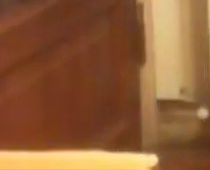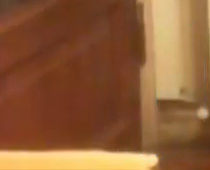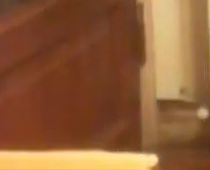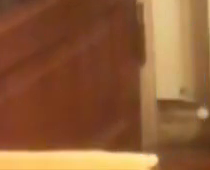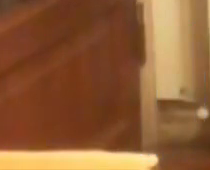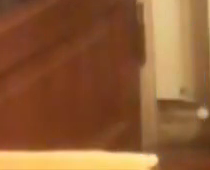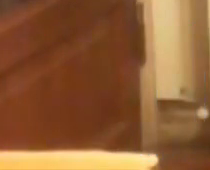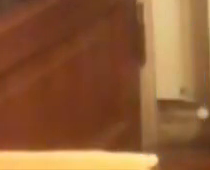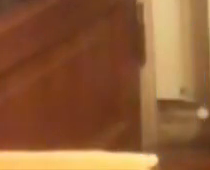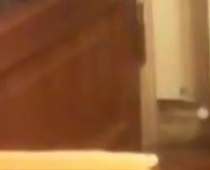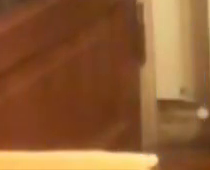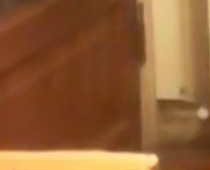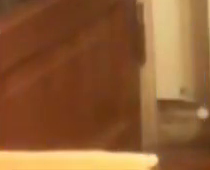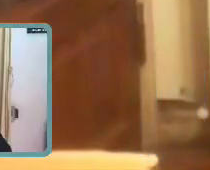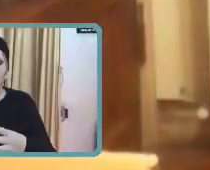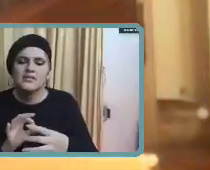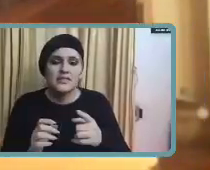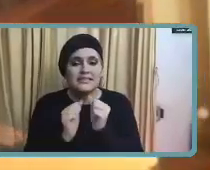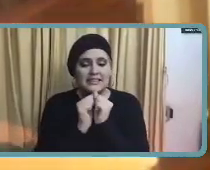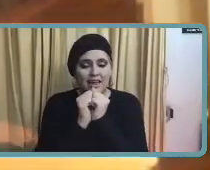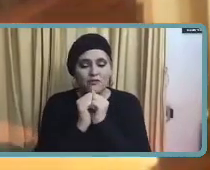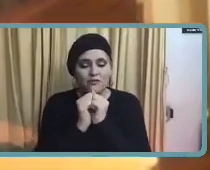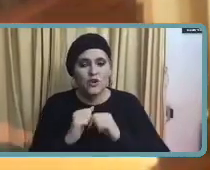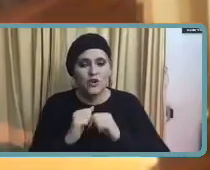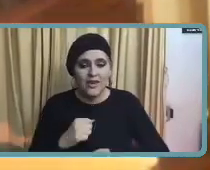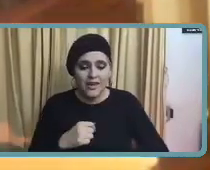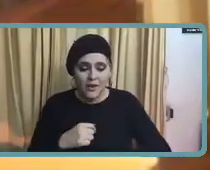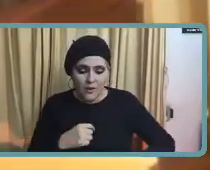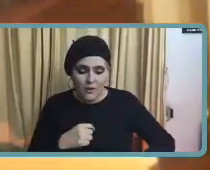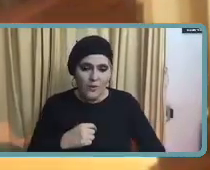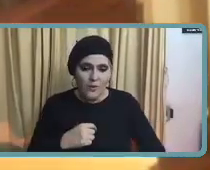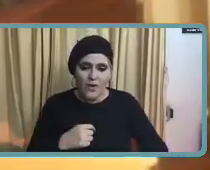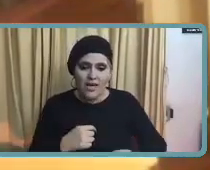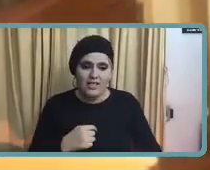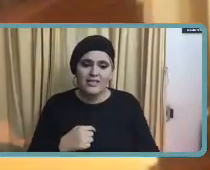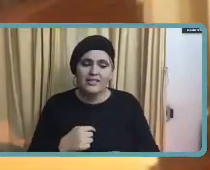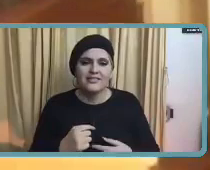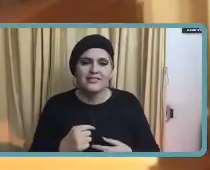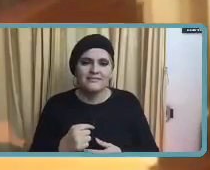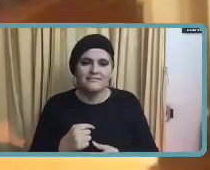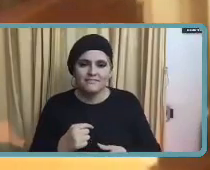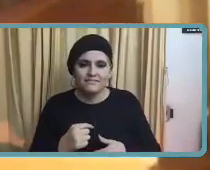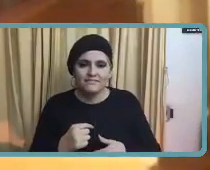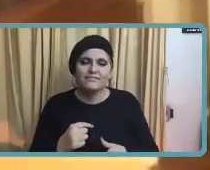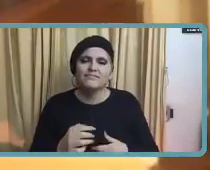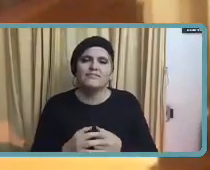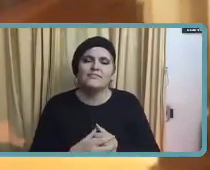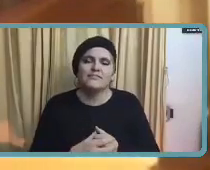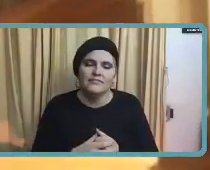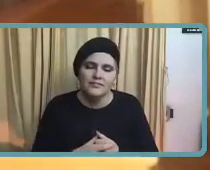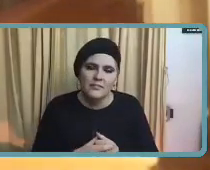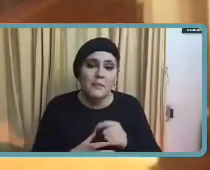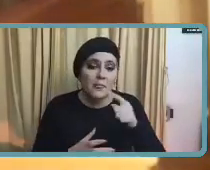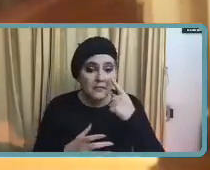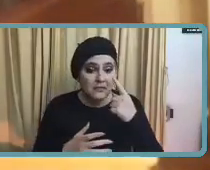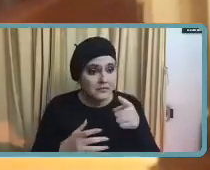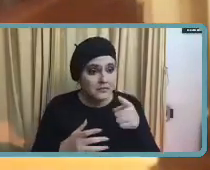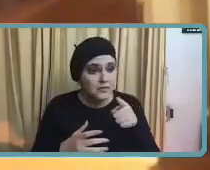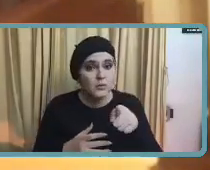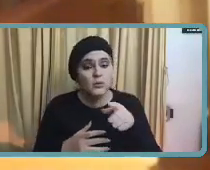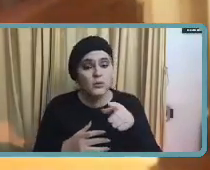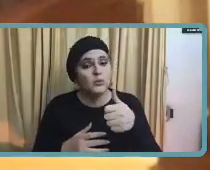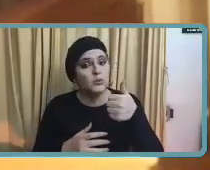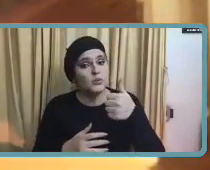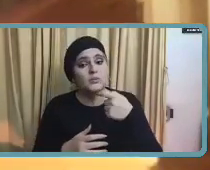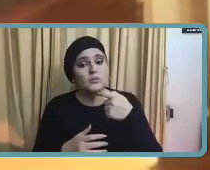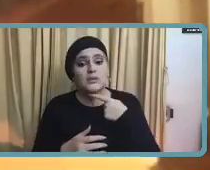Intestino. Sí, Cerebro e Intestino, ¿no es cierto? Que es el artículo que tú hiciste, que está muy interesante y con que hay, John Cryan, que exacto, es y que